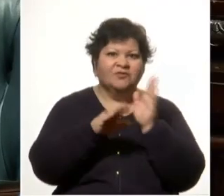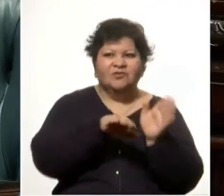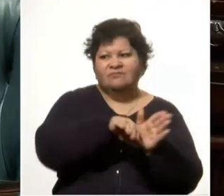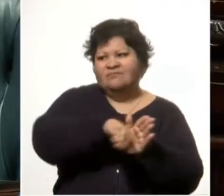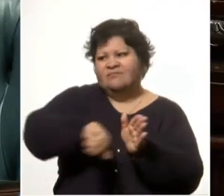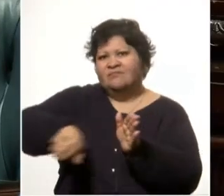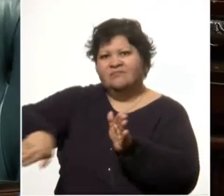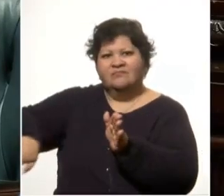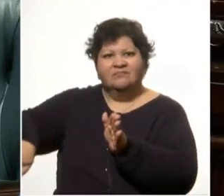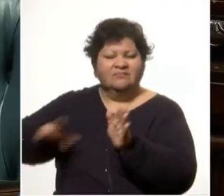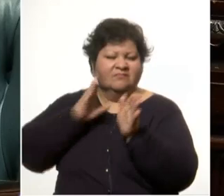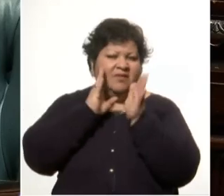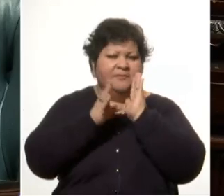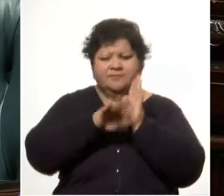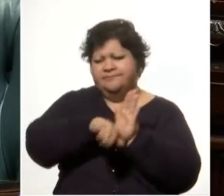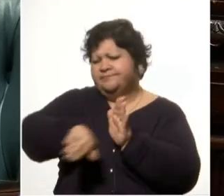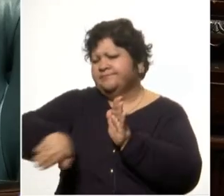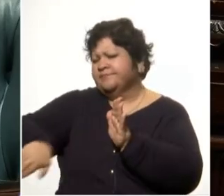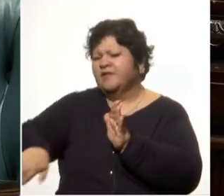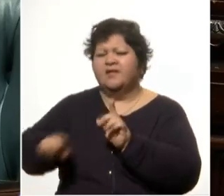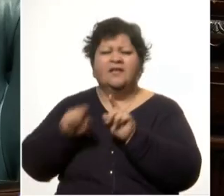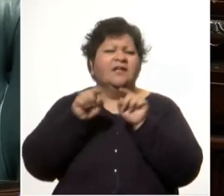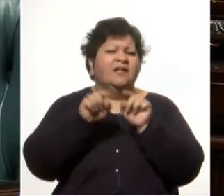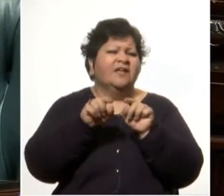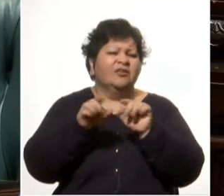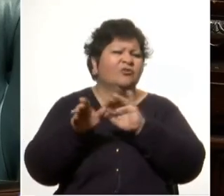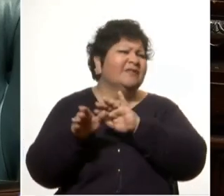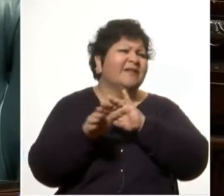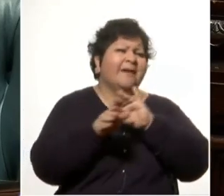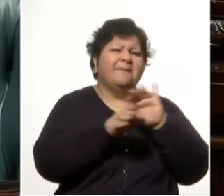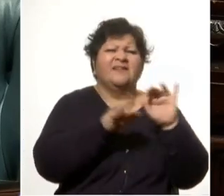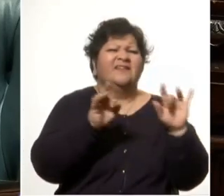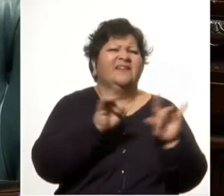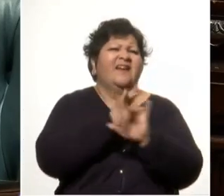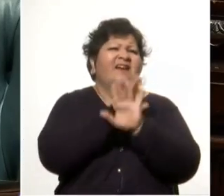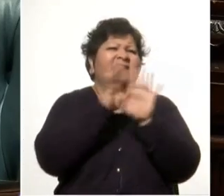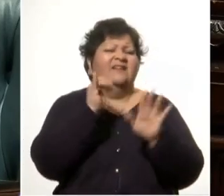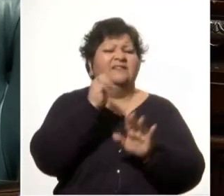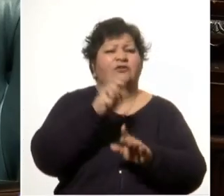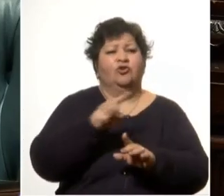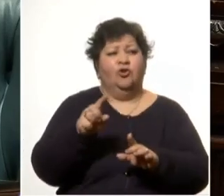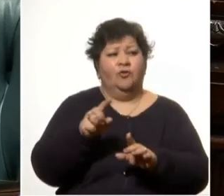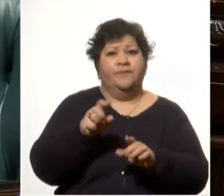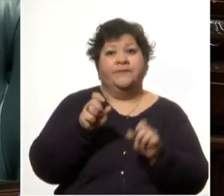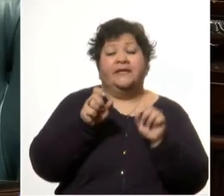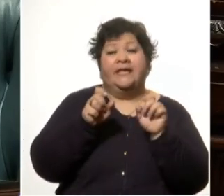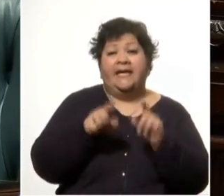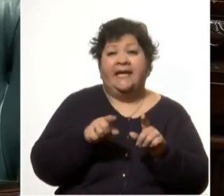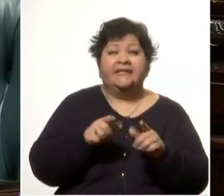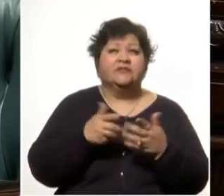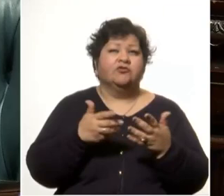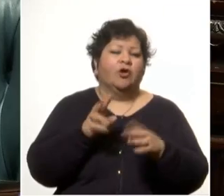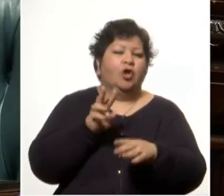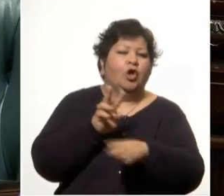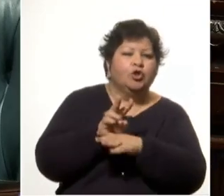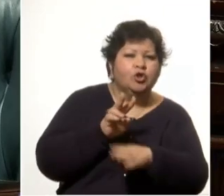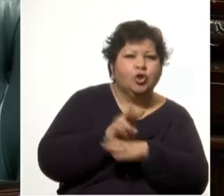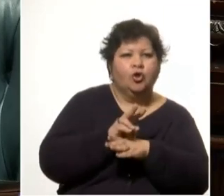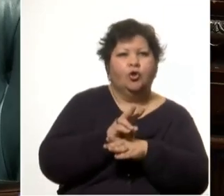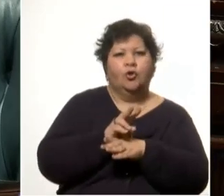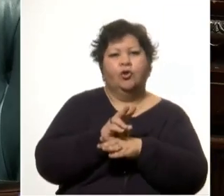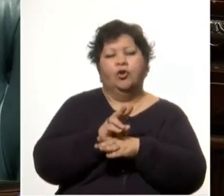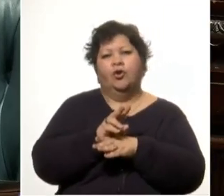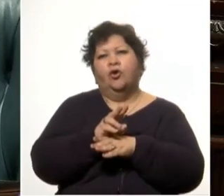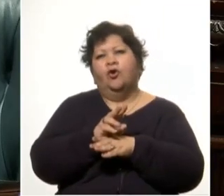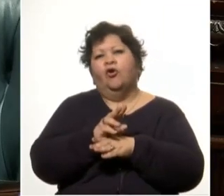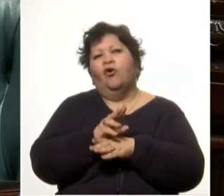más allá de la opacidad o las suspicacias. No se trata solamente de prescindir de contralores o de ignorar